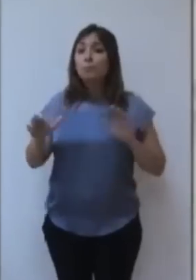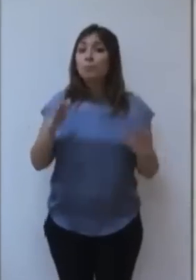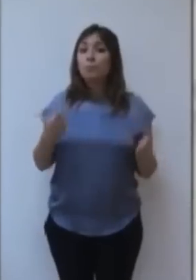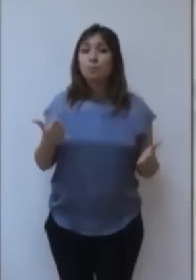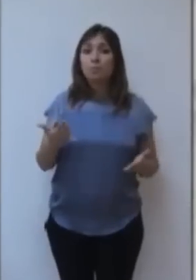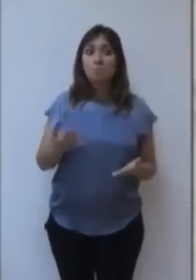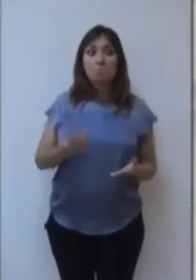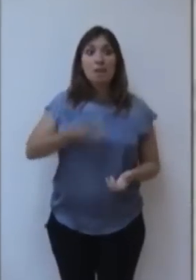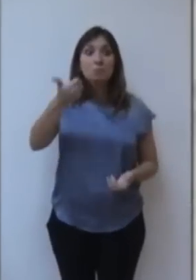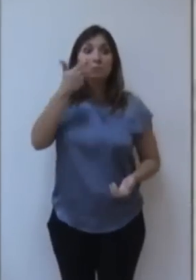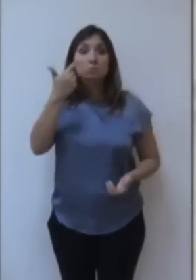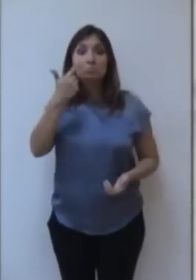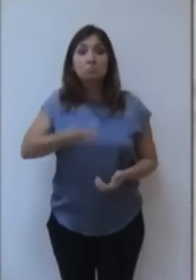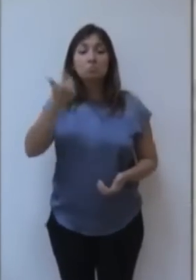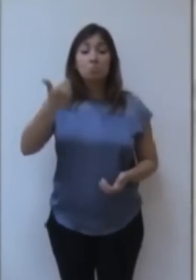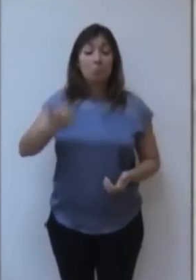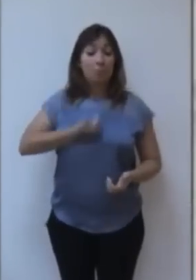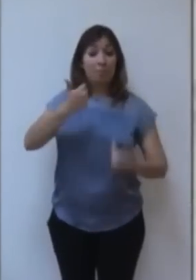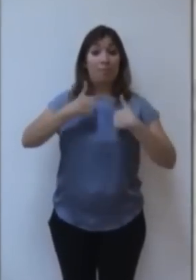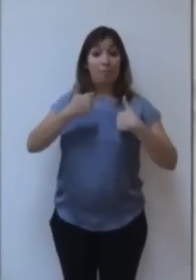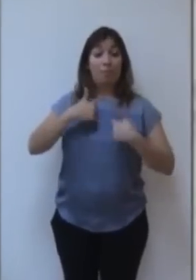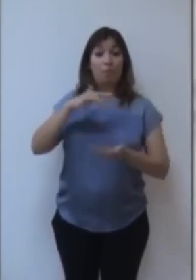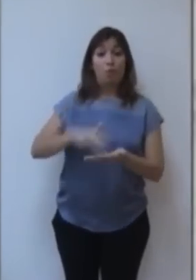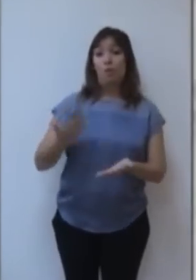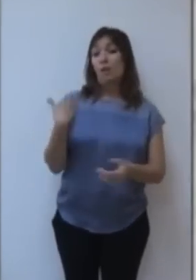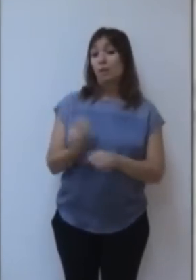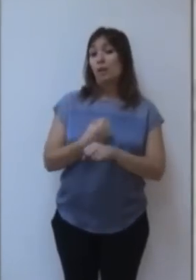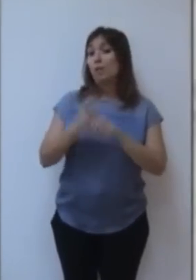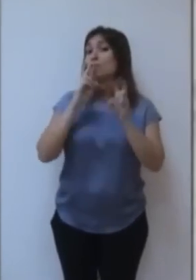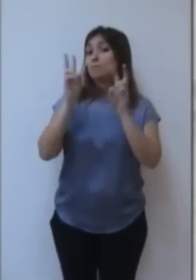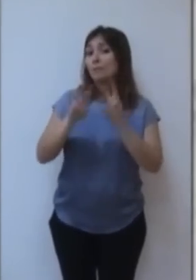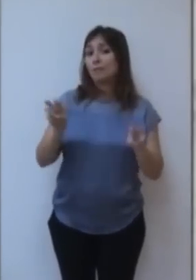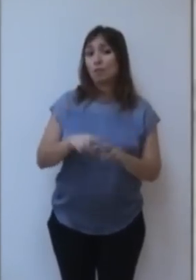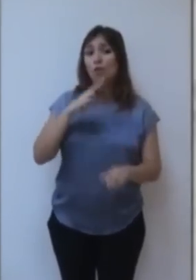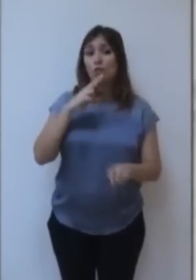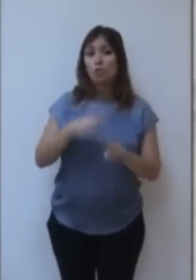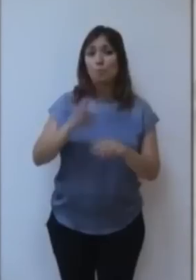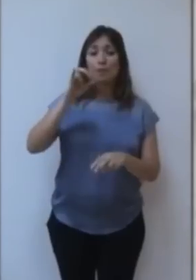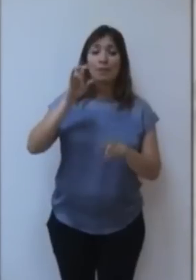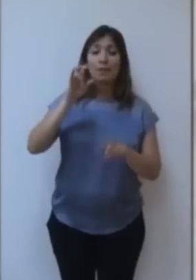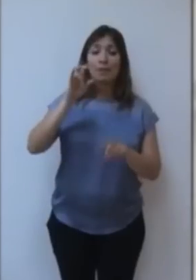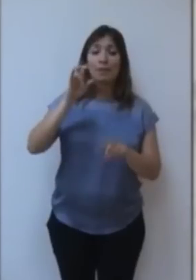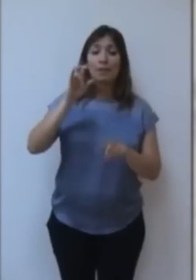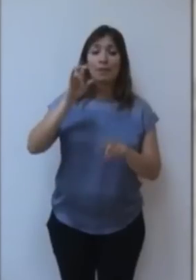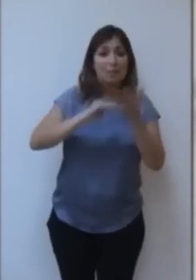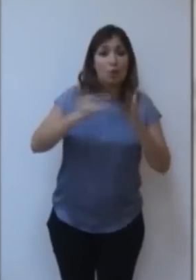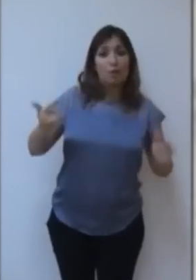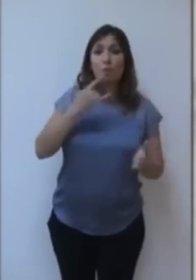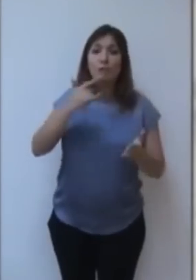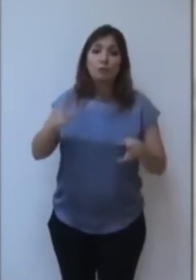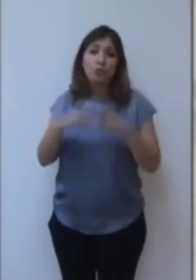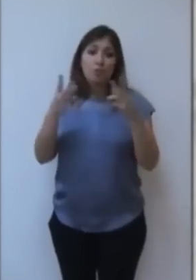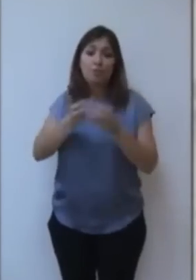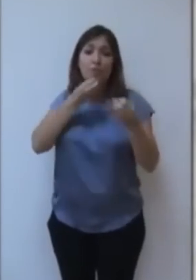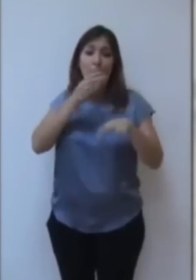¿Quieres contar un caso más? Hicimos nosotros un trabajo de investigación que se llamaba Investigación sobre tecnologías de la Sociedad de la